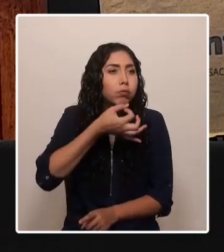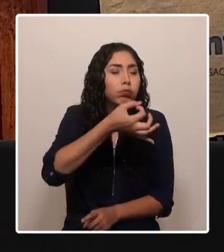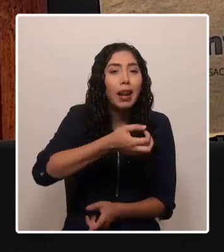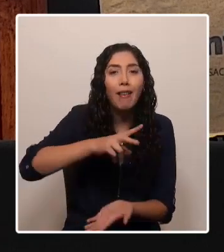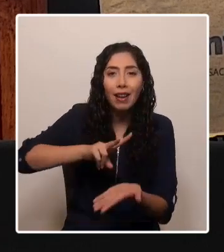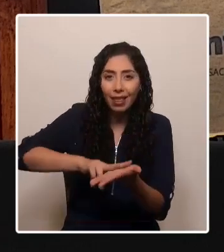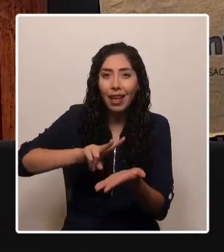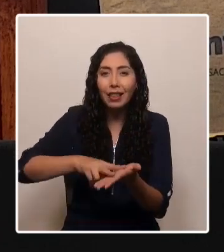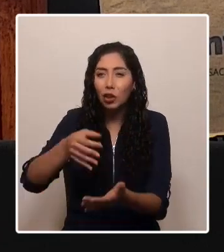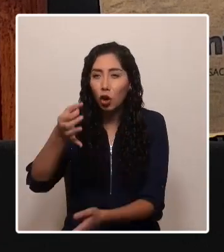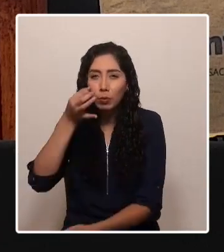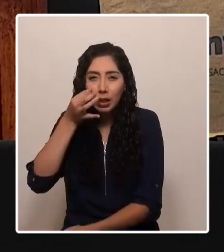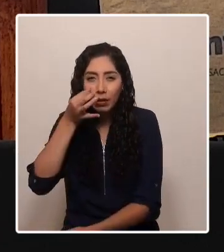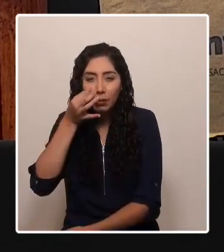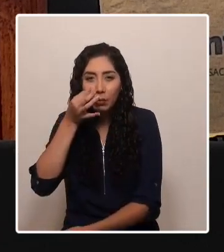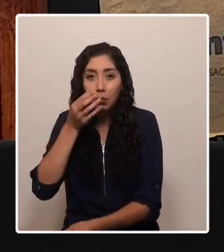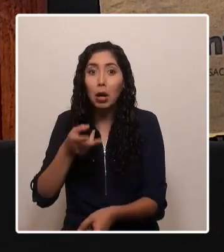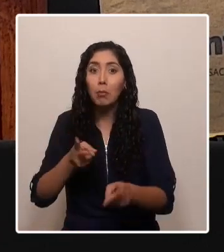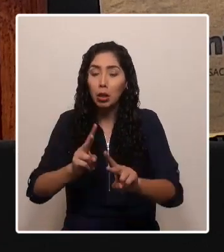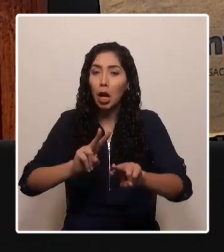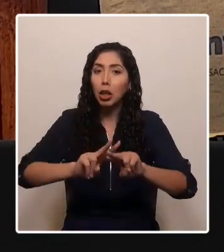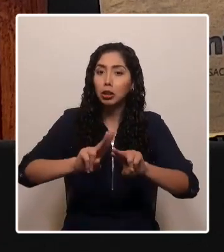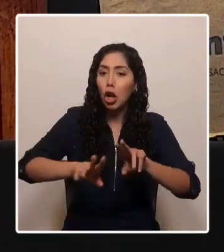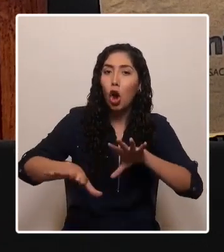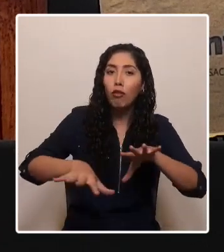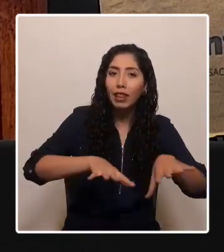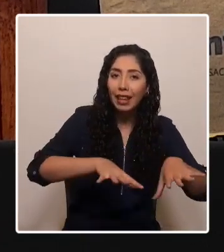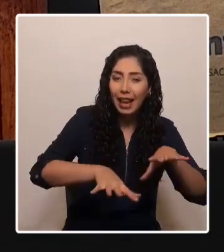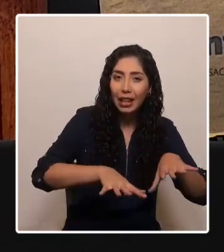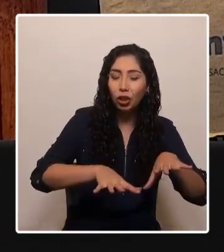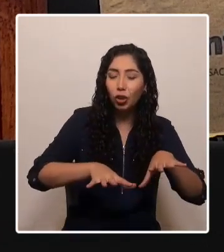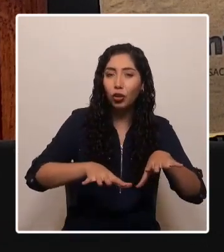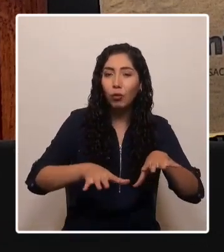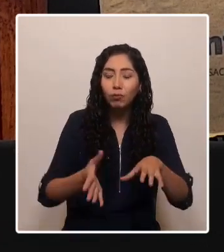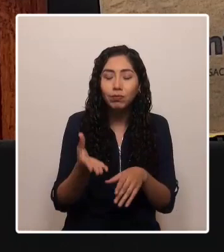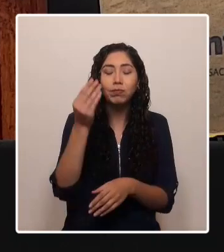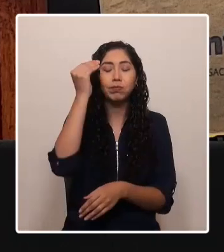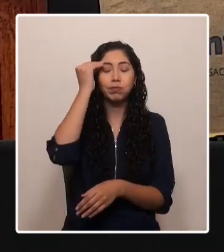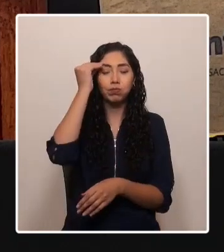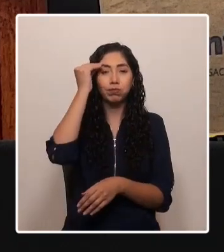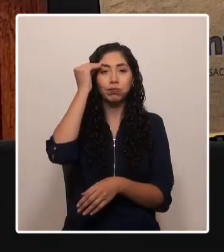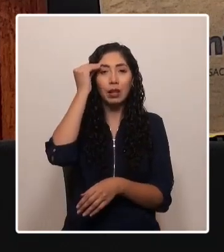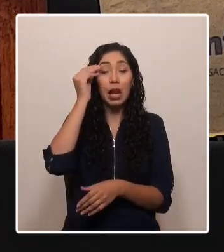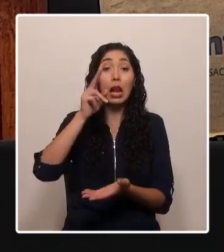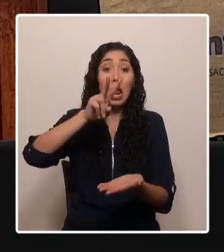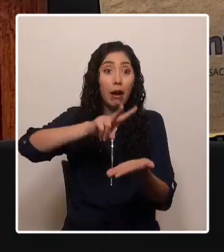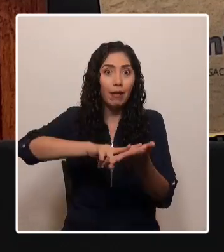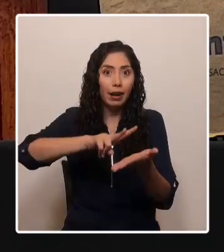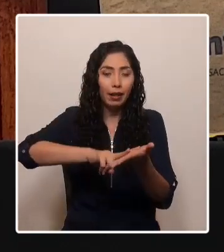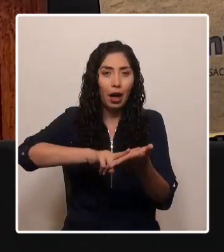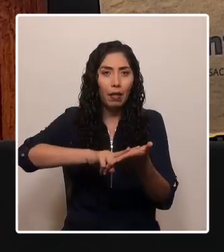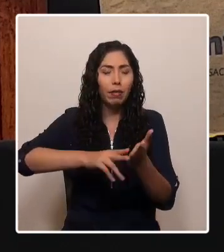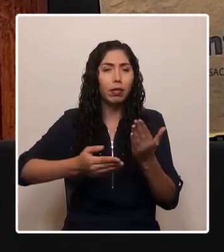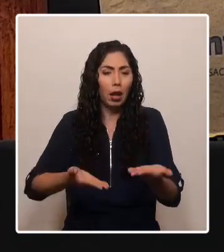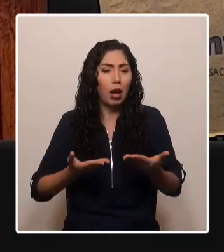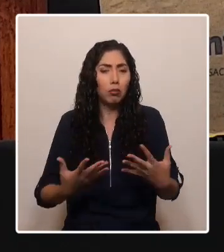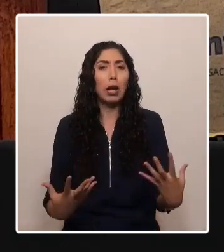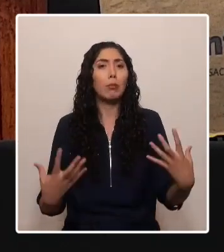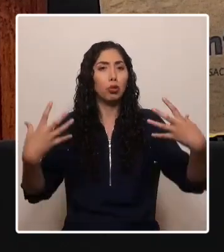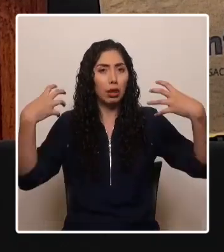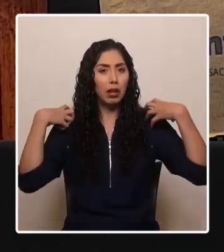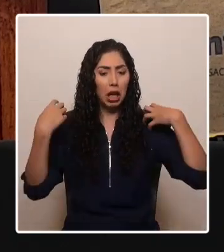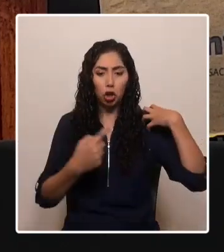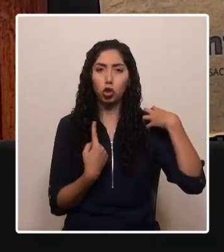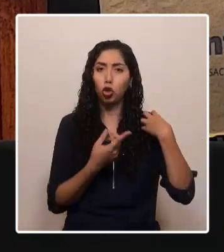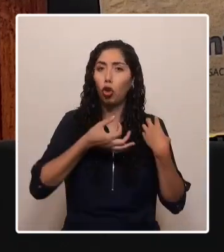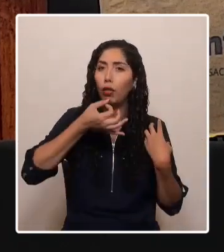permite inmortalizar objetos y sujetos, haciéndolos parte de nuestra memoria. La verdad nos reafirma, nos hace responsable con lo que decimos,